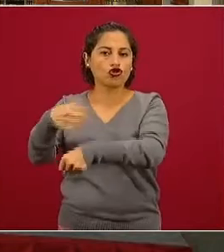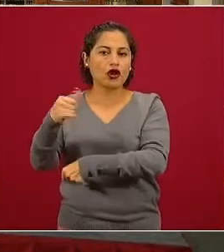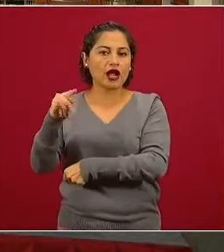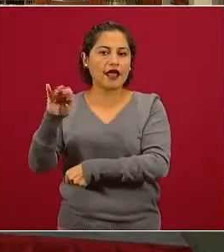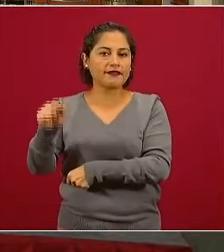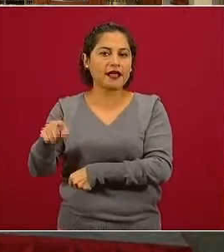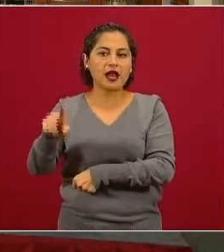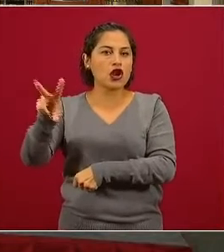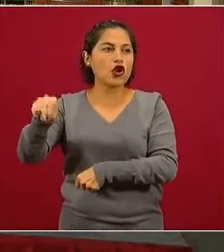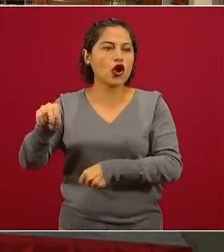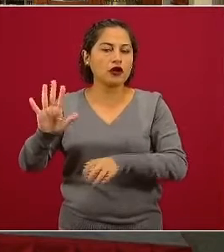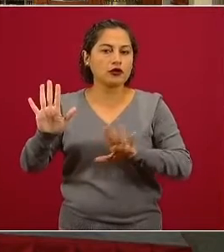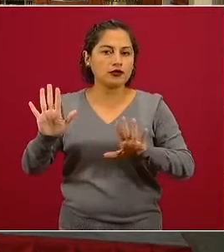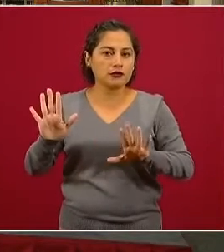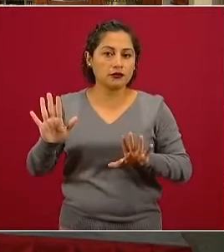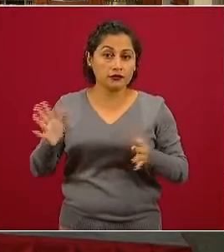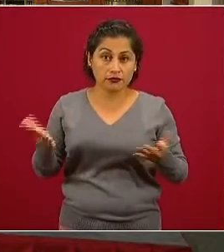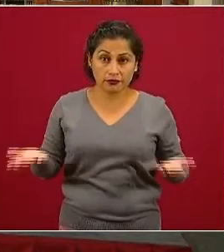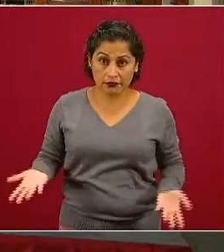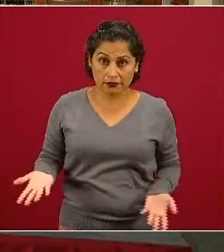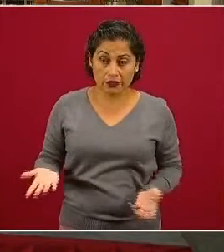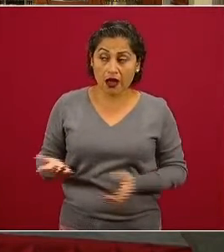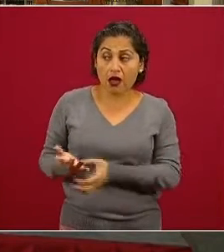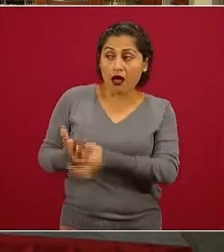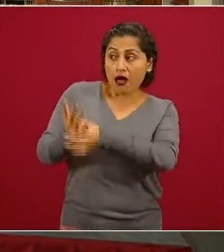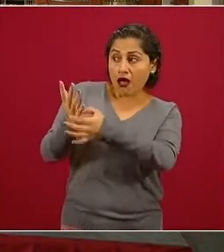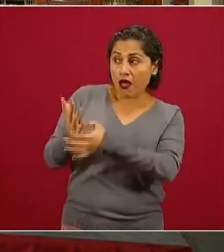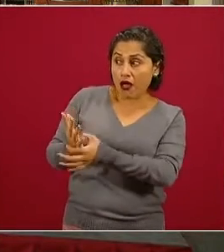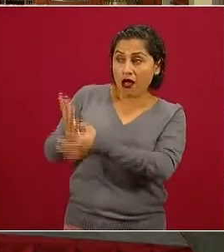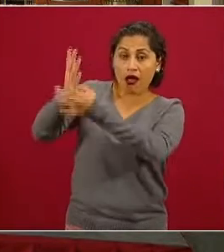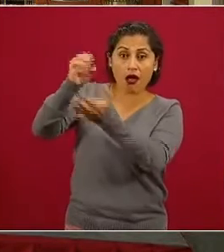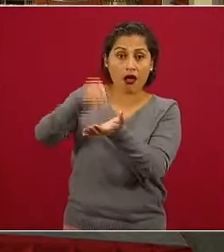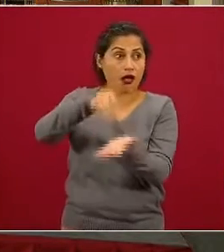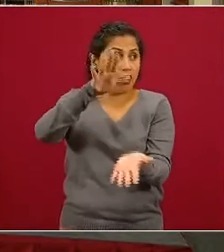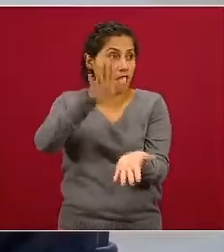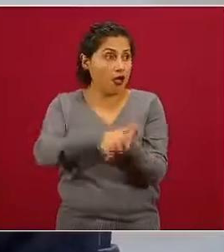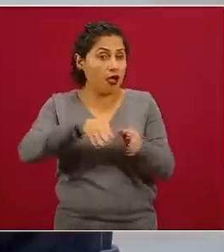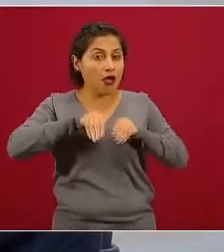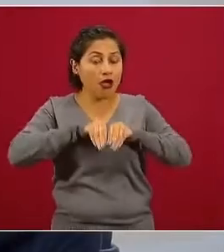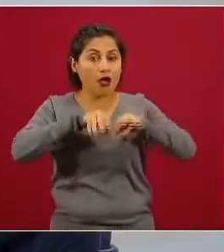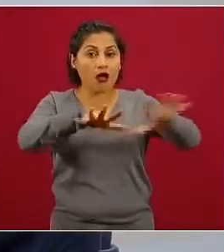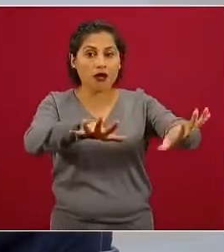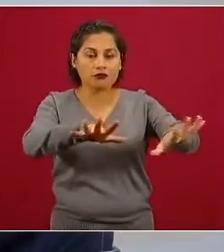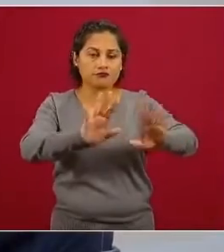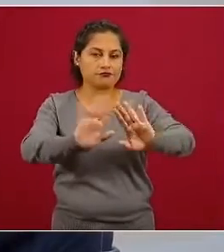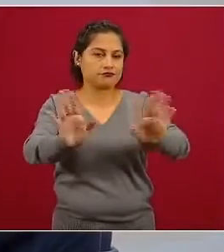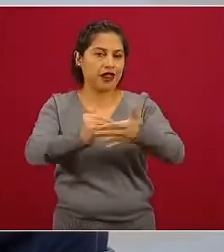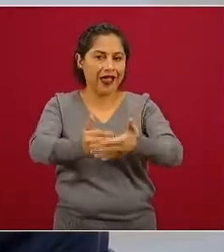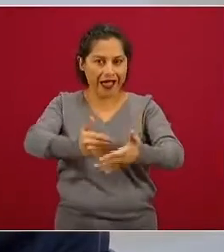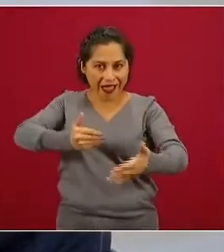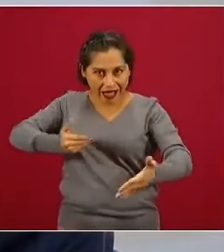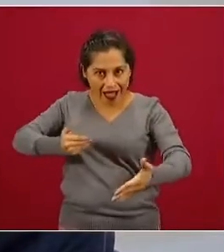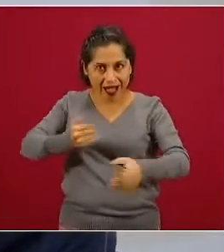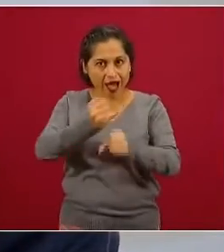ACO, ¿será que eso es verdad? Antes de publicar que el ACO resuelve, es